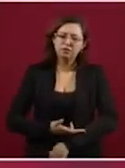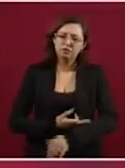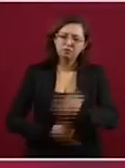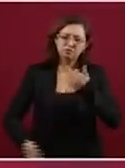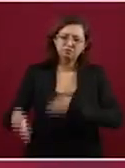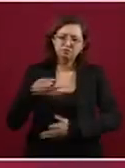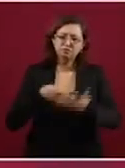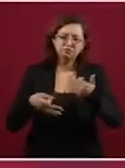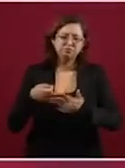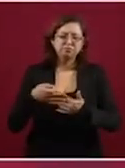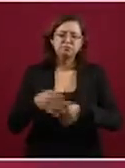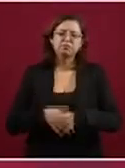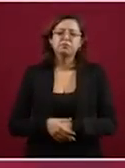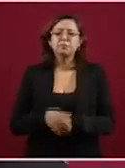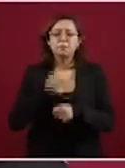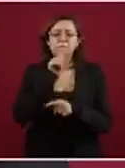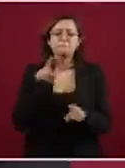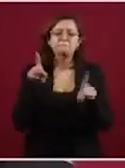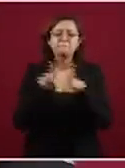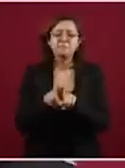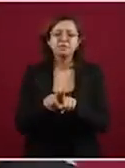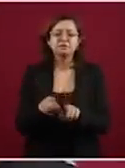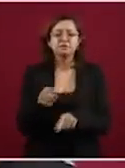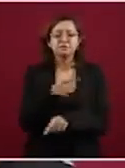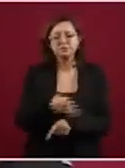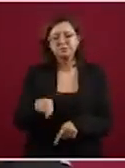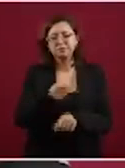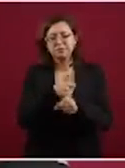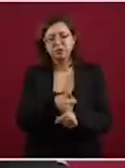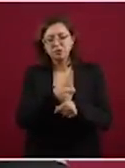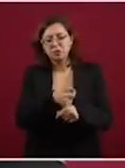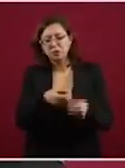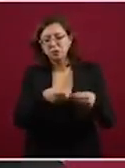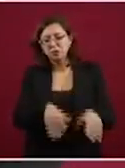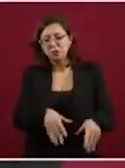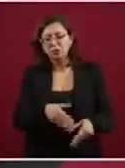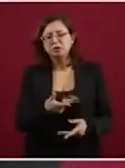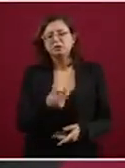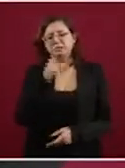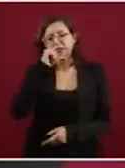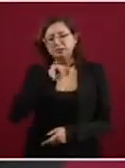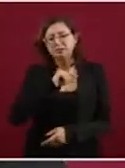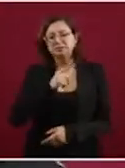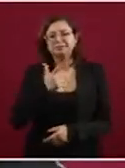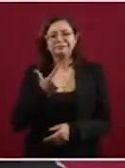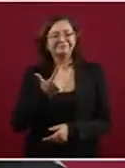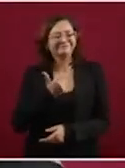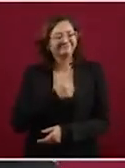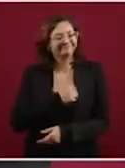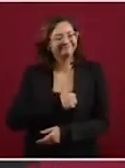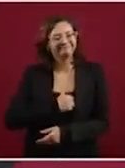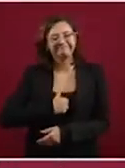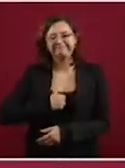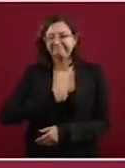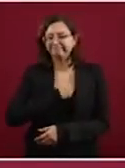a los familiares de las víctimas. Es una desgracia